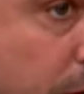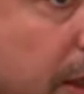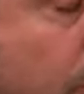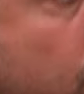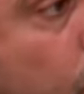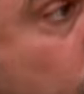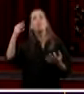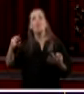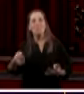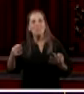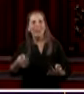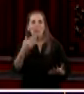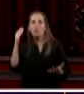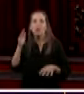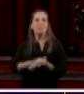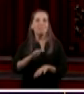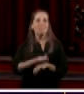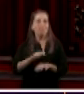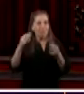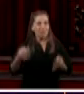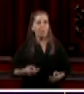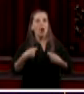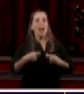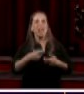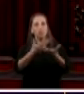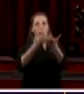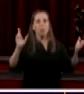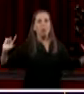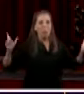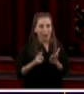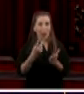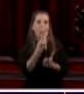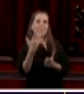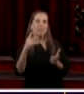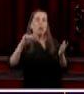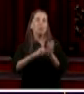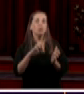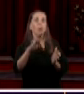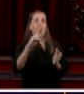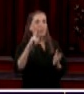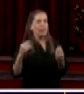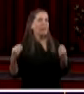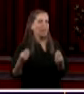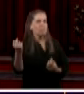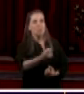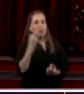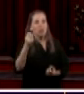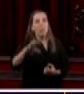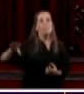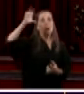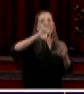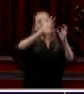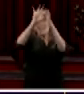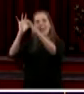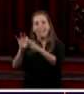que saltó la corrupción de toda la obra pública fue por eso ellos decían no no duplicamos la inversión en obra pública porque te la medían en plata Esa no es la métrica la